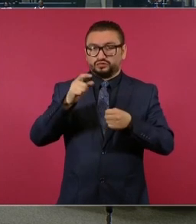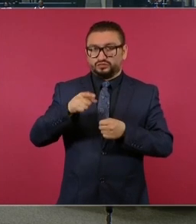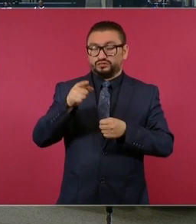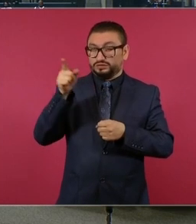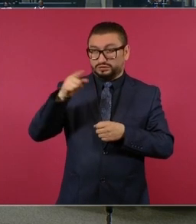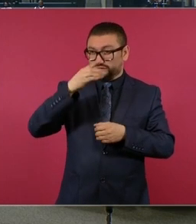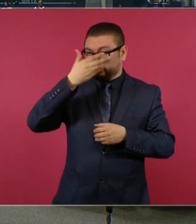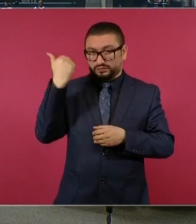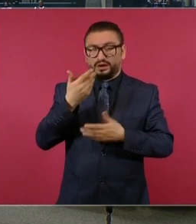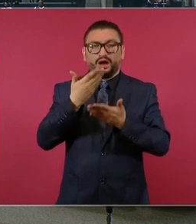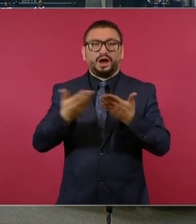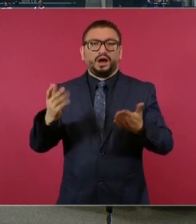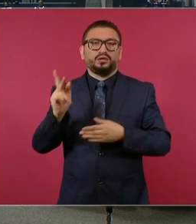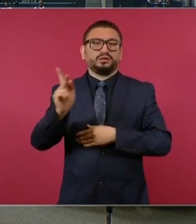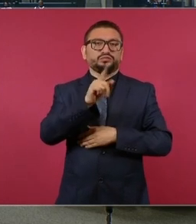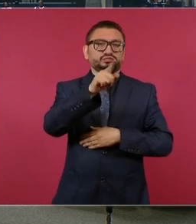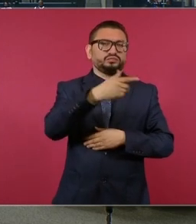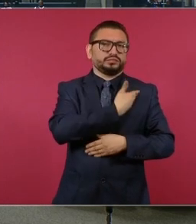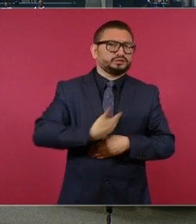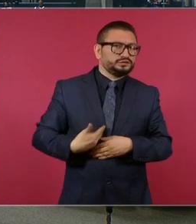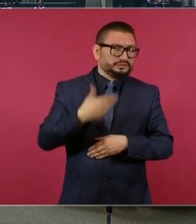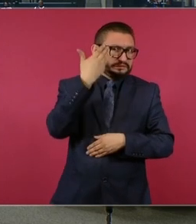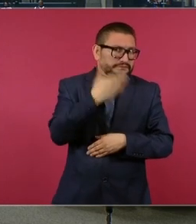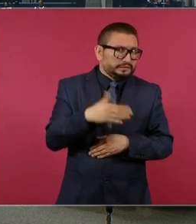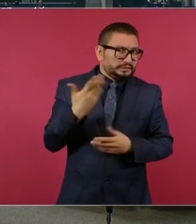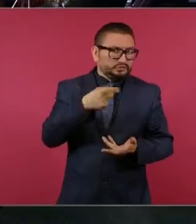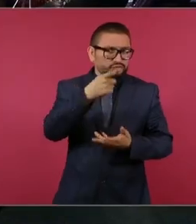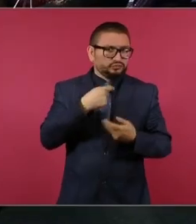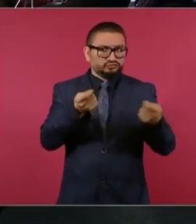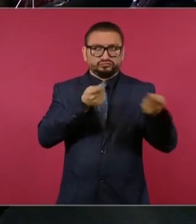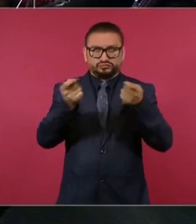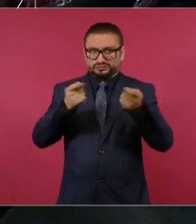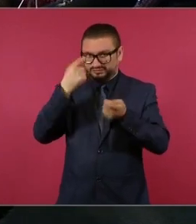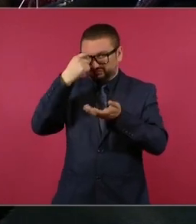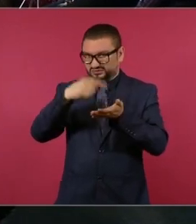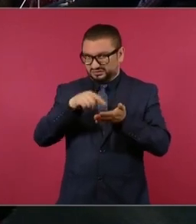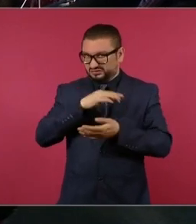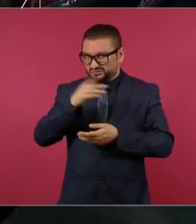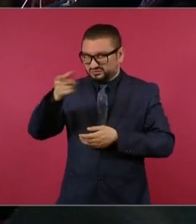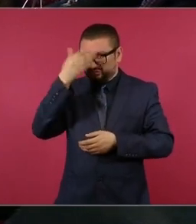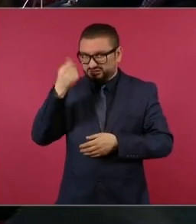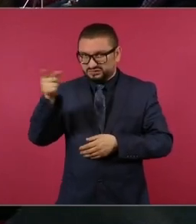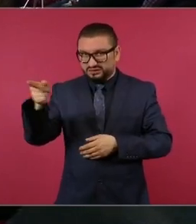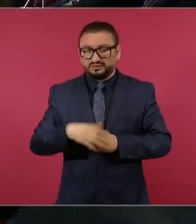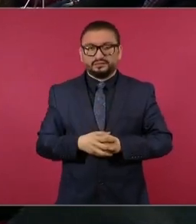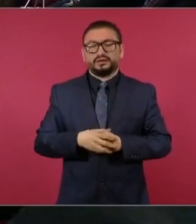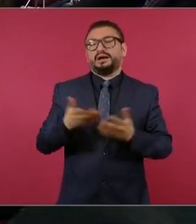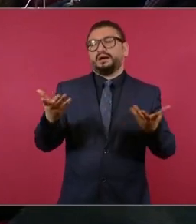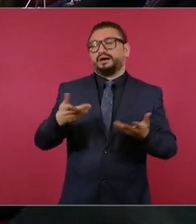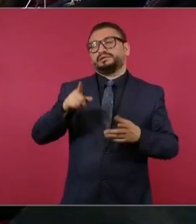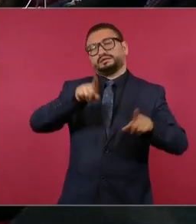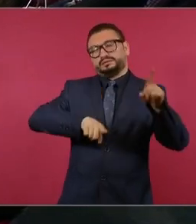como presidente y que está, bueno, pues en control… Es que depende del